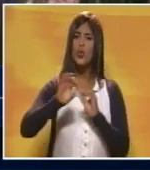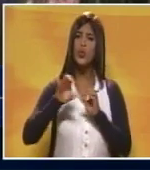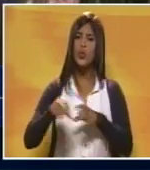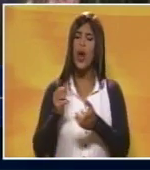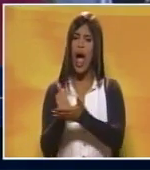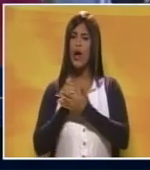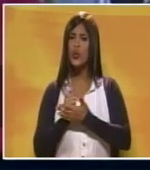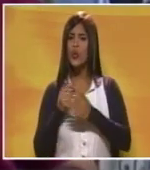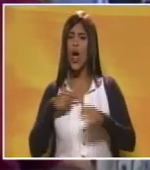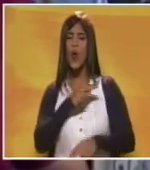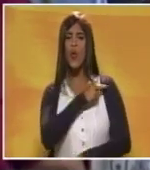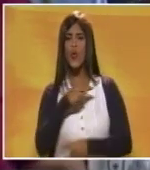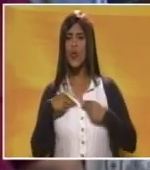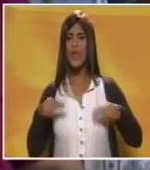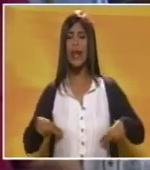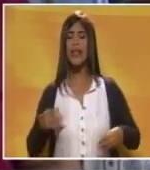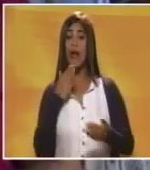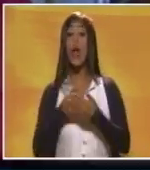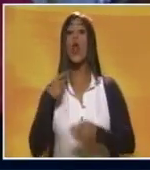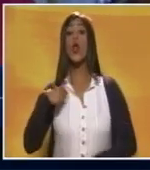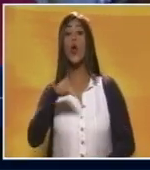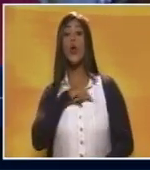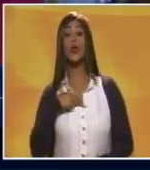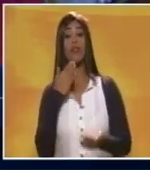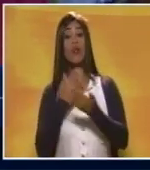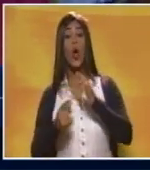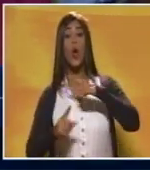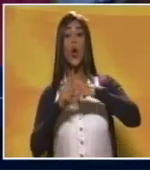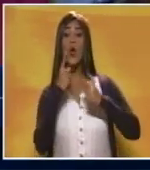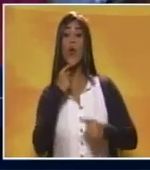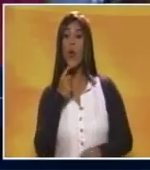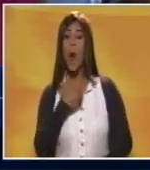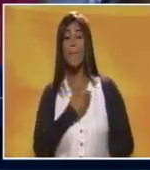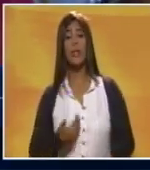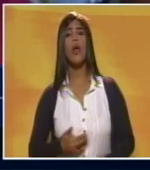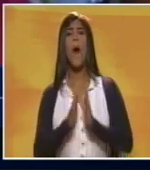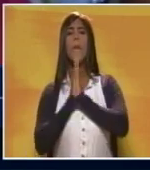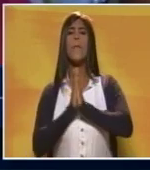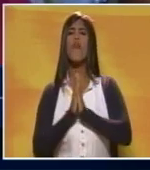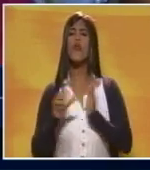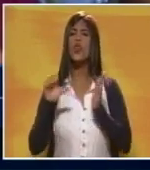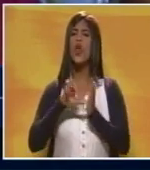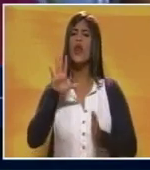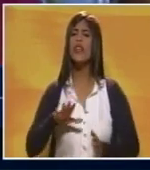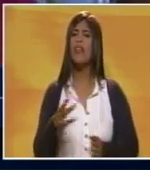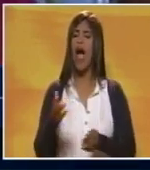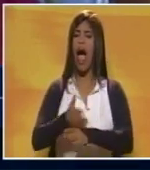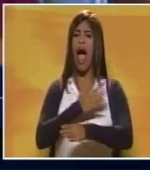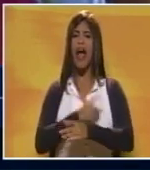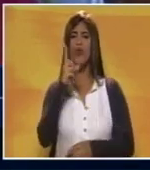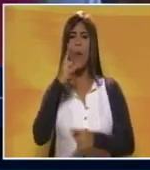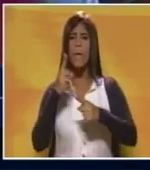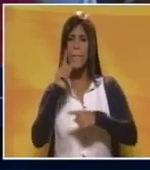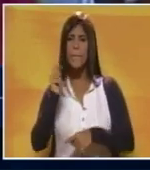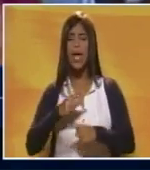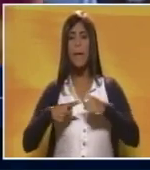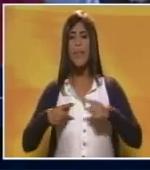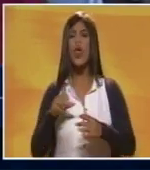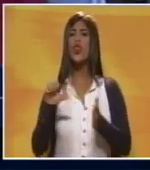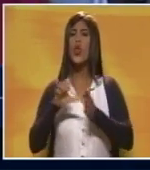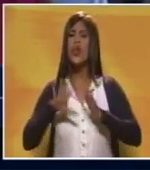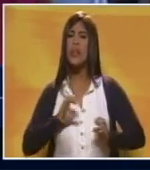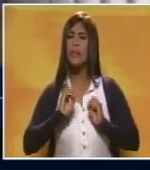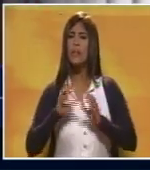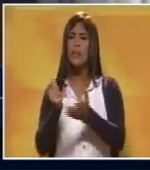ayuda humanitaria. Nosotros le solicitamos al presidente de la Cruz Roja venezolana que nos rinda cuentas de qué pasó con los medicamentos que llegaron hace 1 mes y medio, qué pasó con los insumos, qué